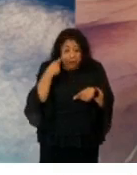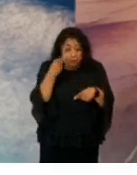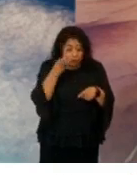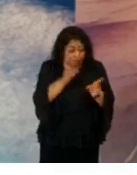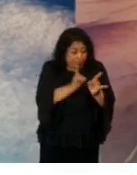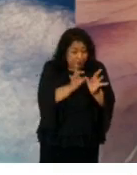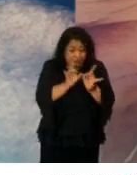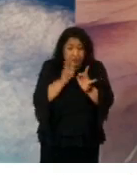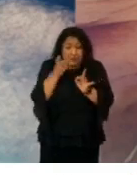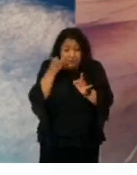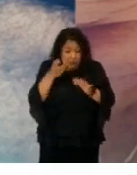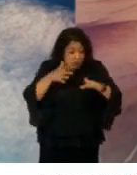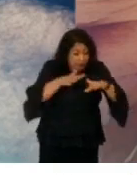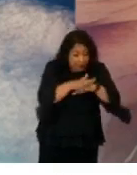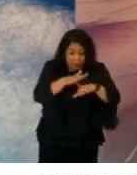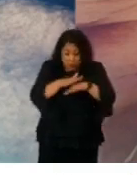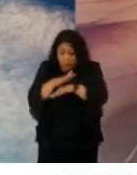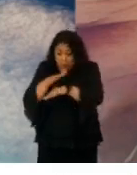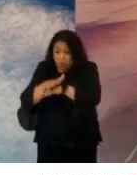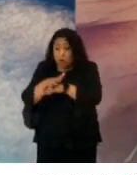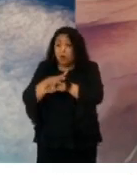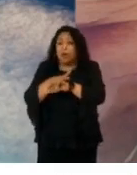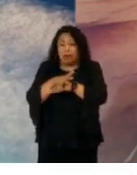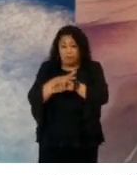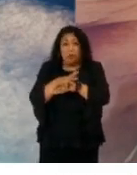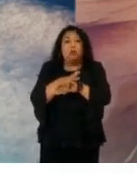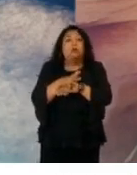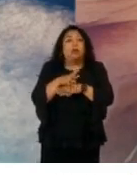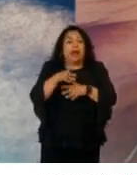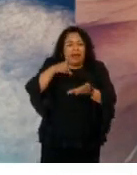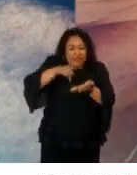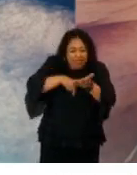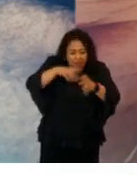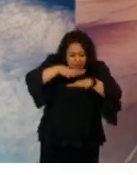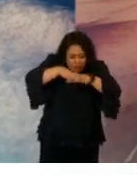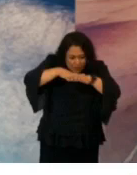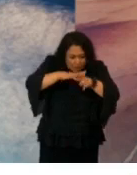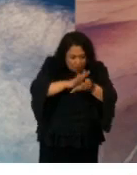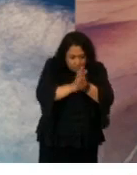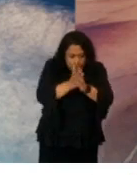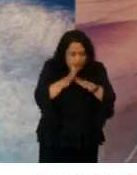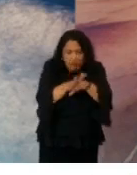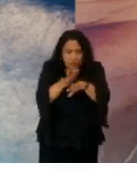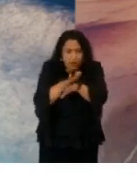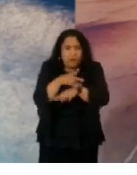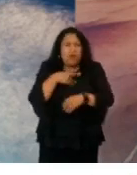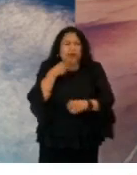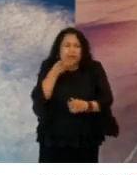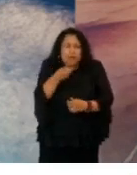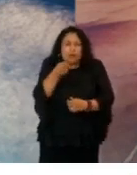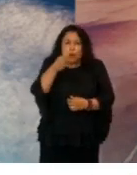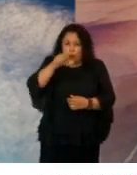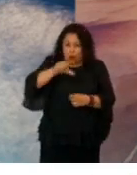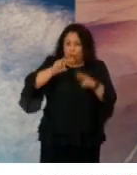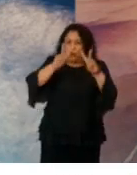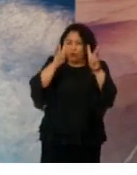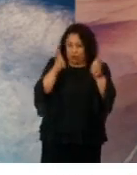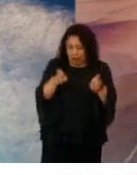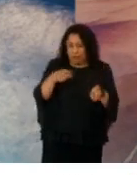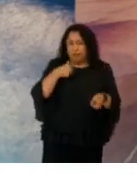esos movimientos dentro de un tablero que hacen transformaciones. Y eso es un poco lo que vamos a tratar hoy